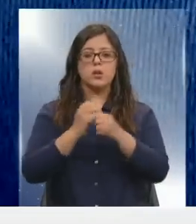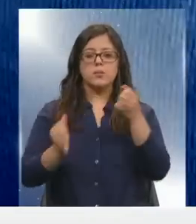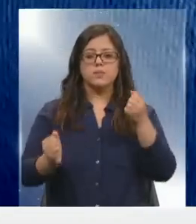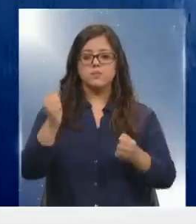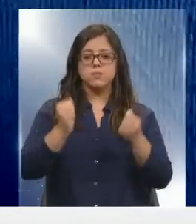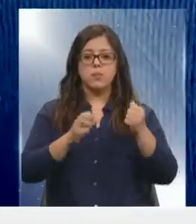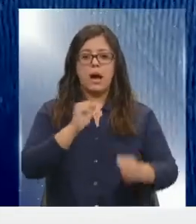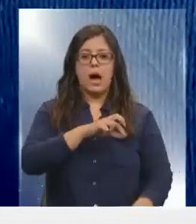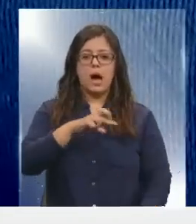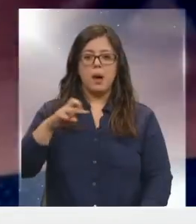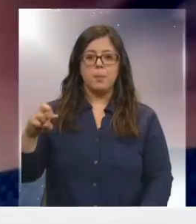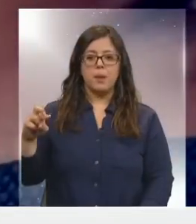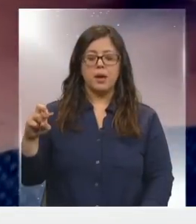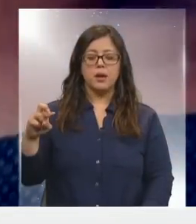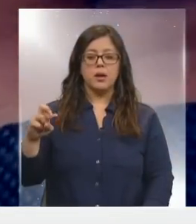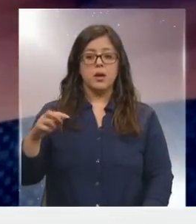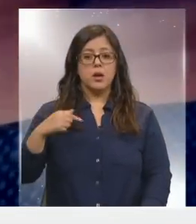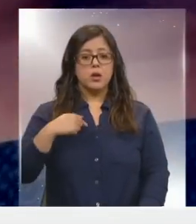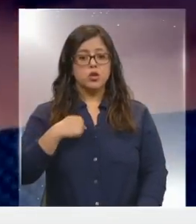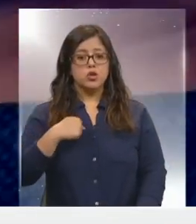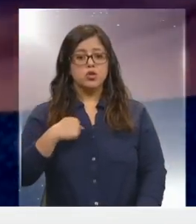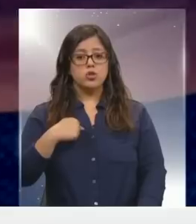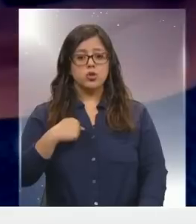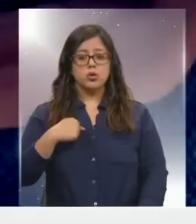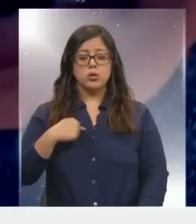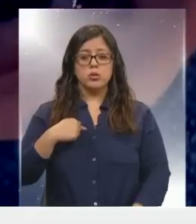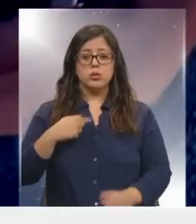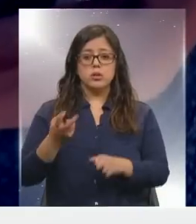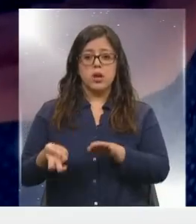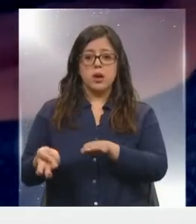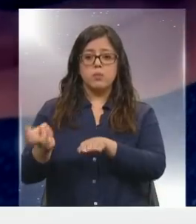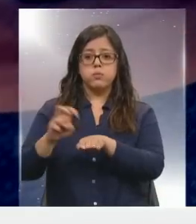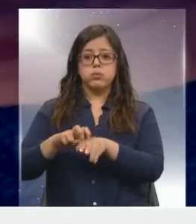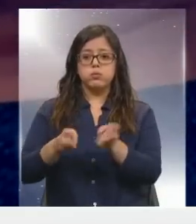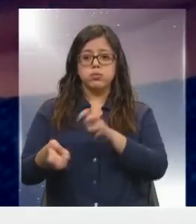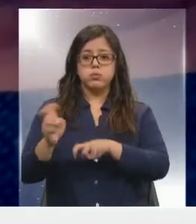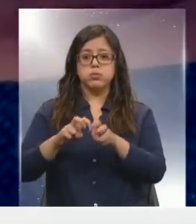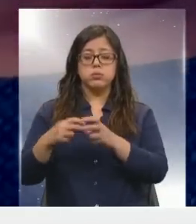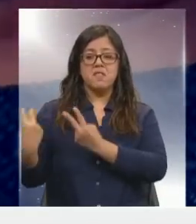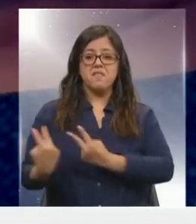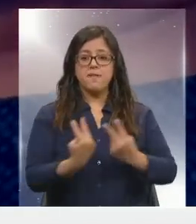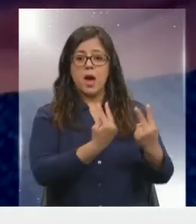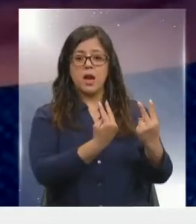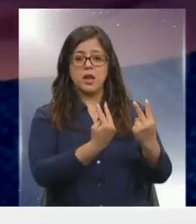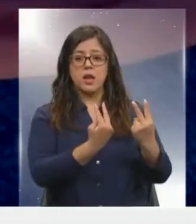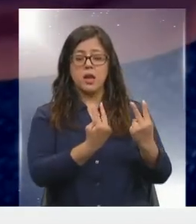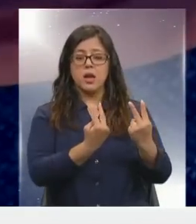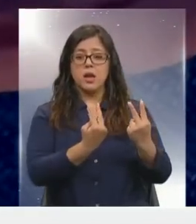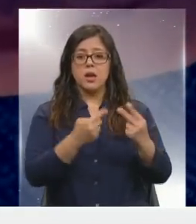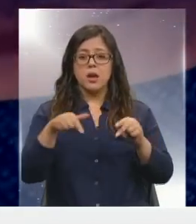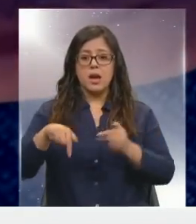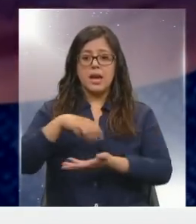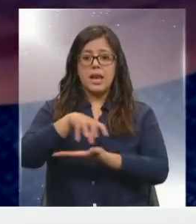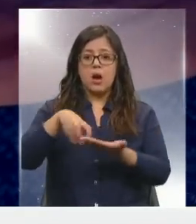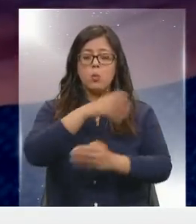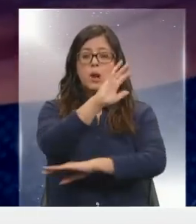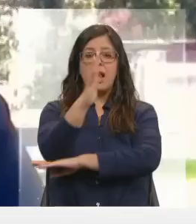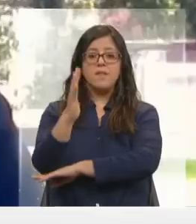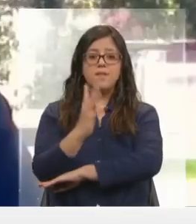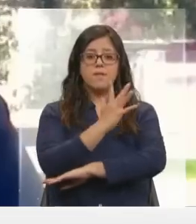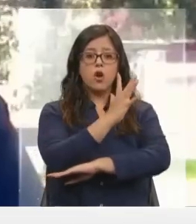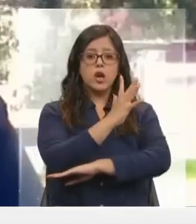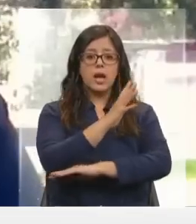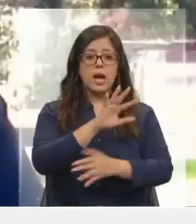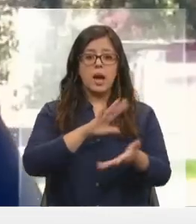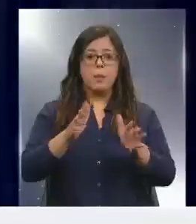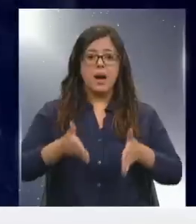de aplicación. Estaba tomando un viaje que marcó dentro de la aplicación, aquí en la comuna del Bosque, en la altura